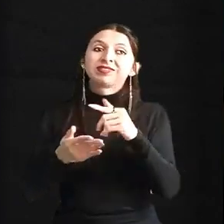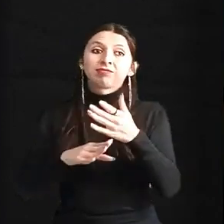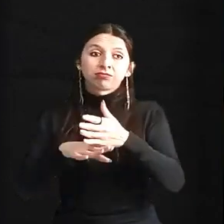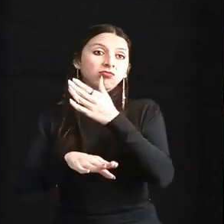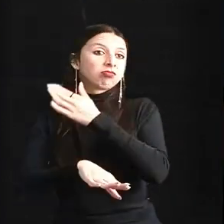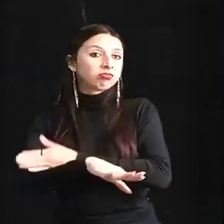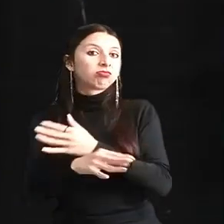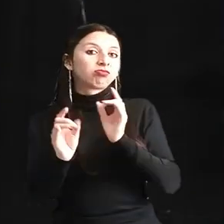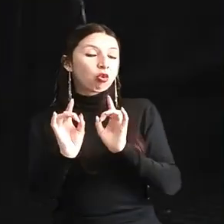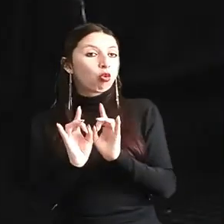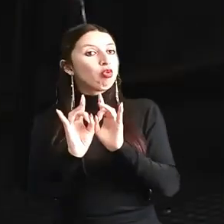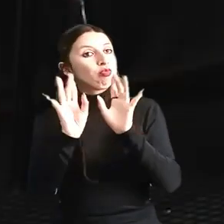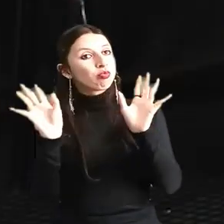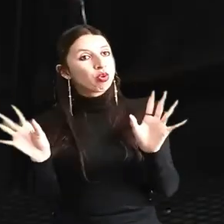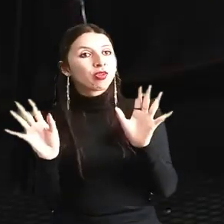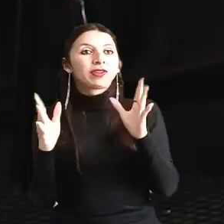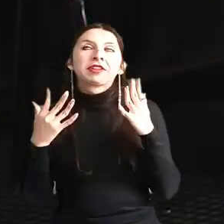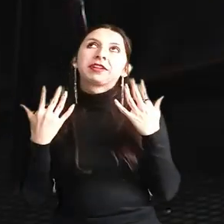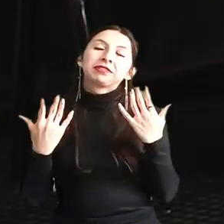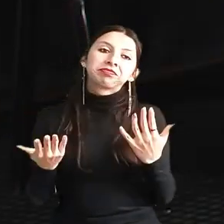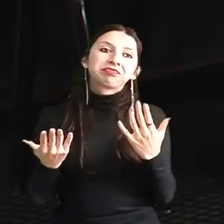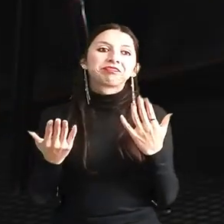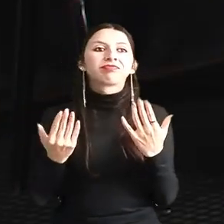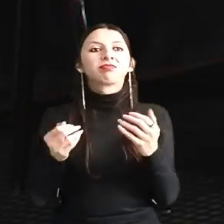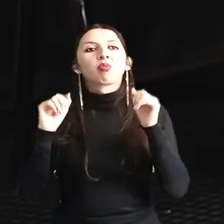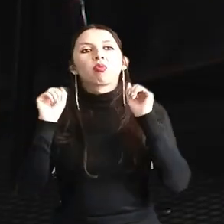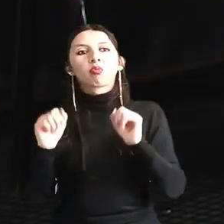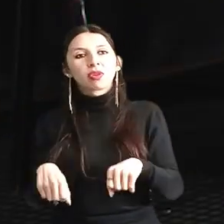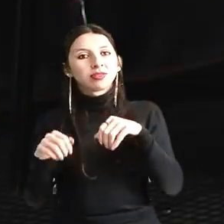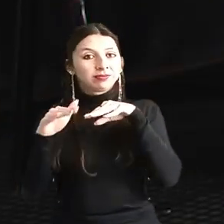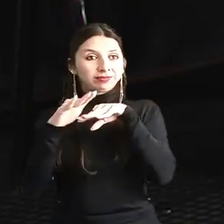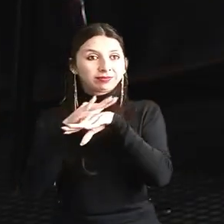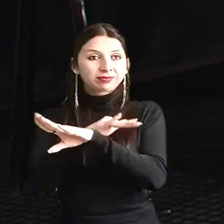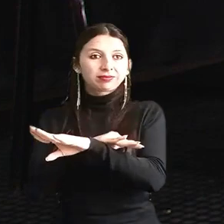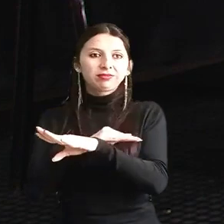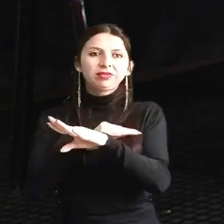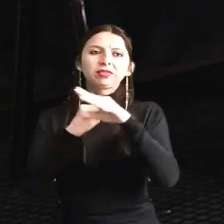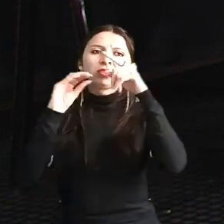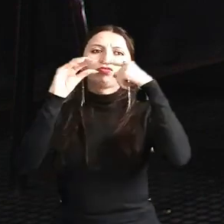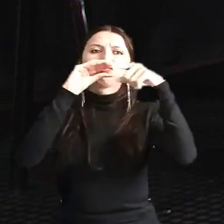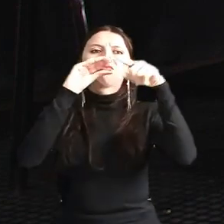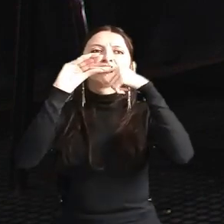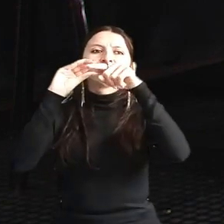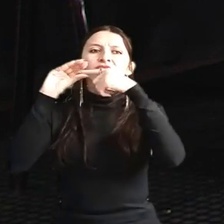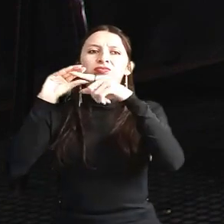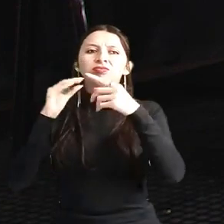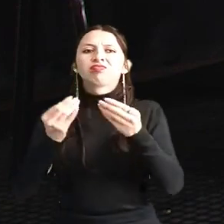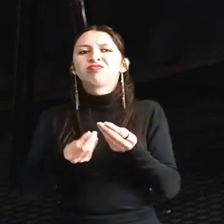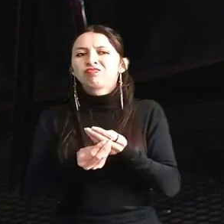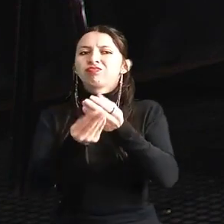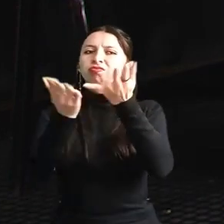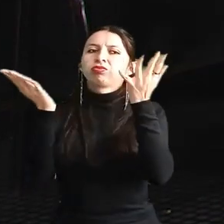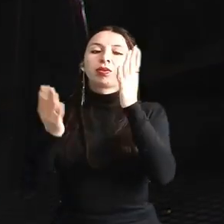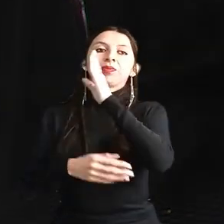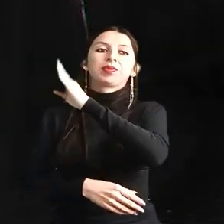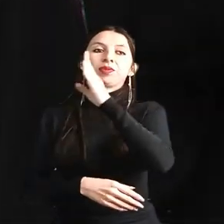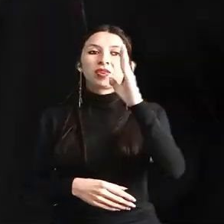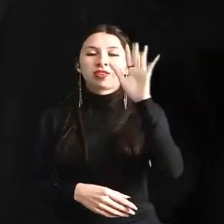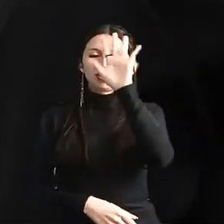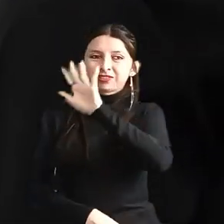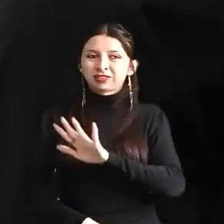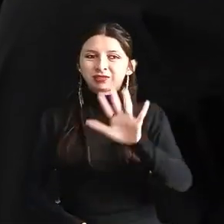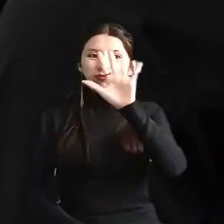teníamos la posibilidad de enviar pues nuestros nuestros documentos publicados a diferentes bibliotecas a nivel nacional